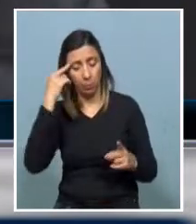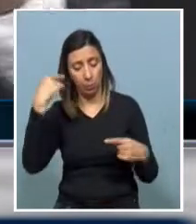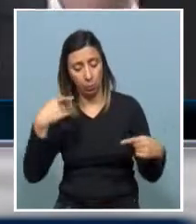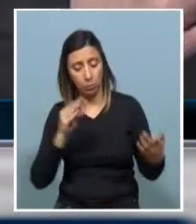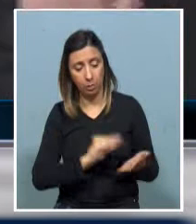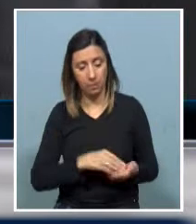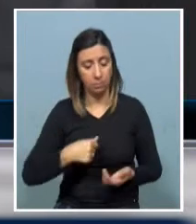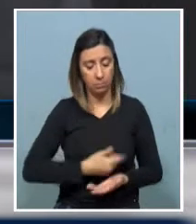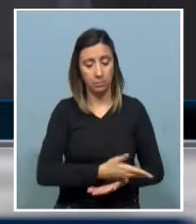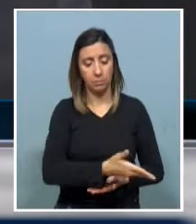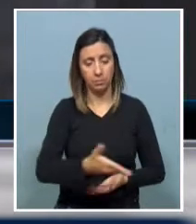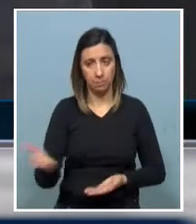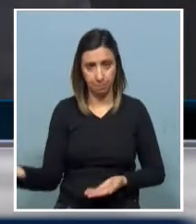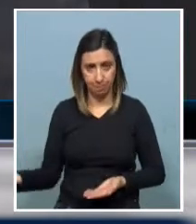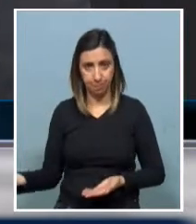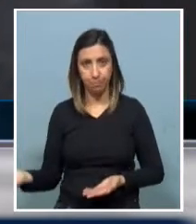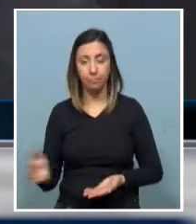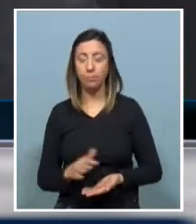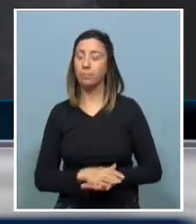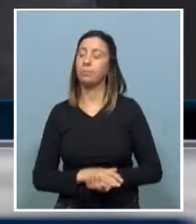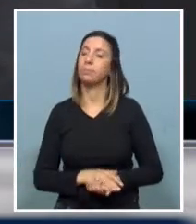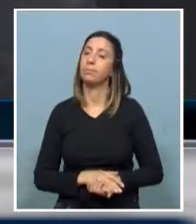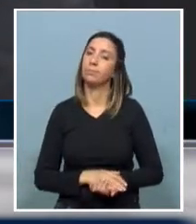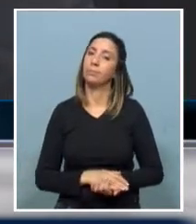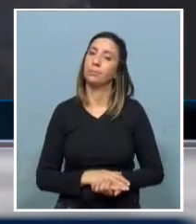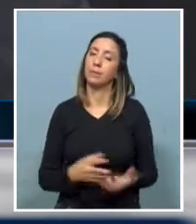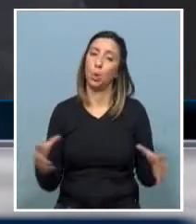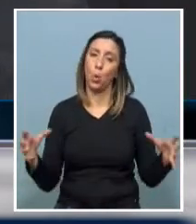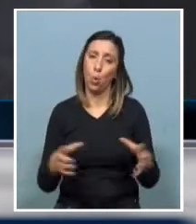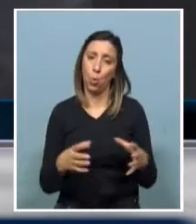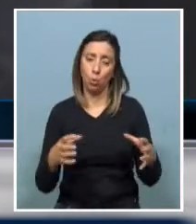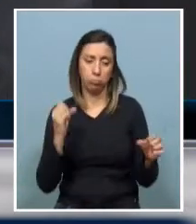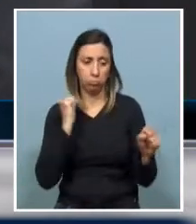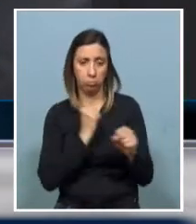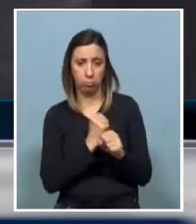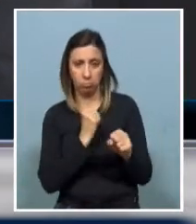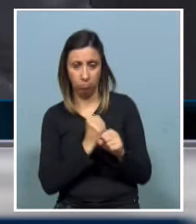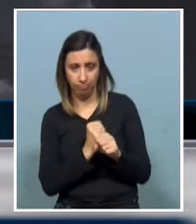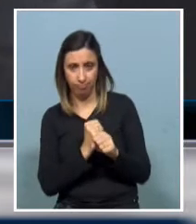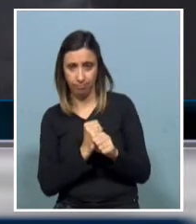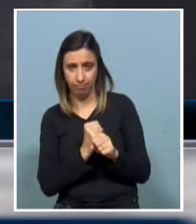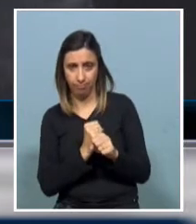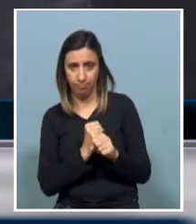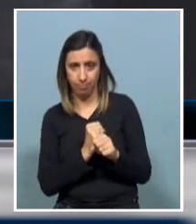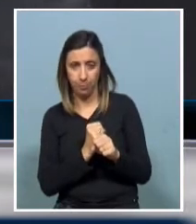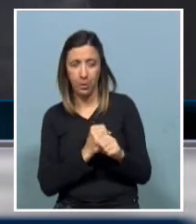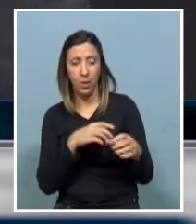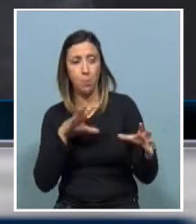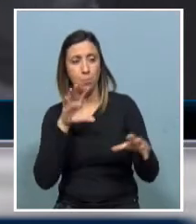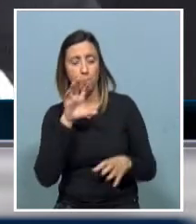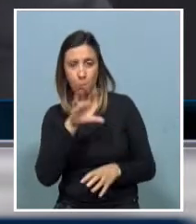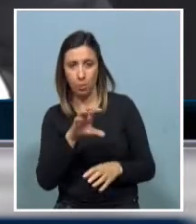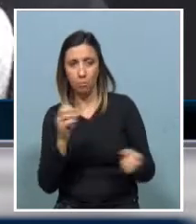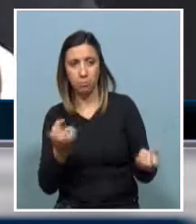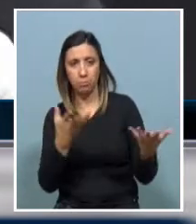la visión general de la situación, que es ser un equipo equilibrado que tenga el norte, tener una provincia